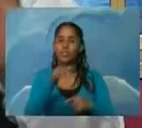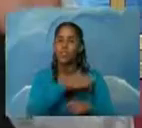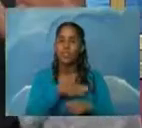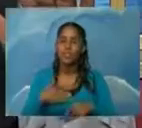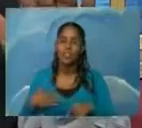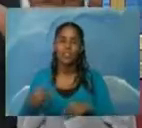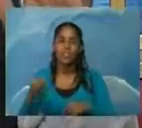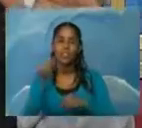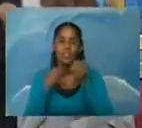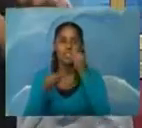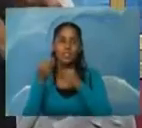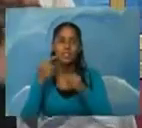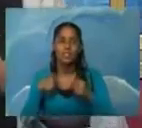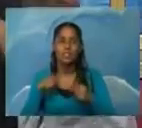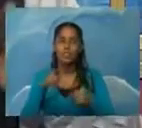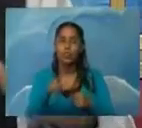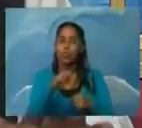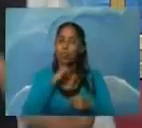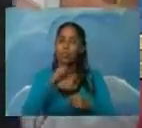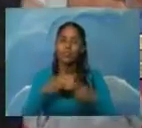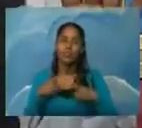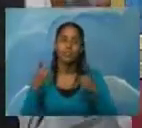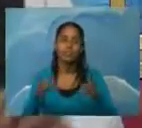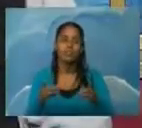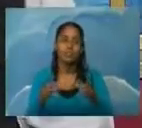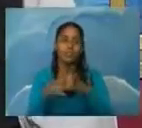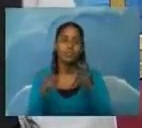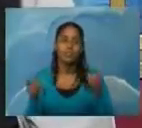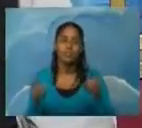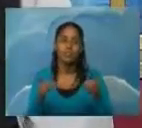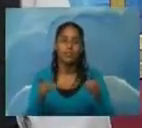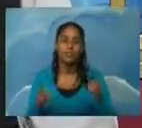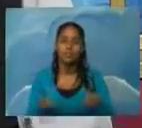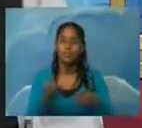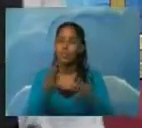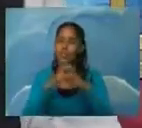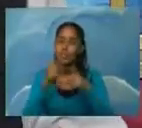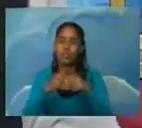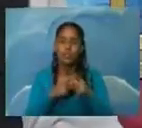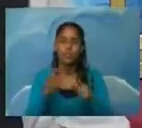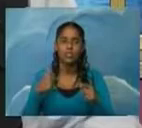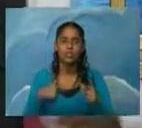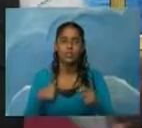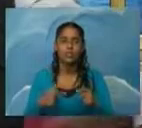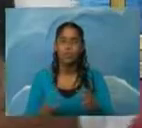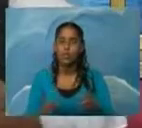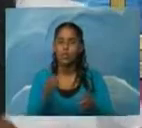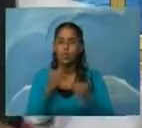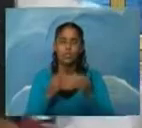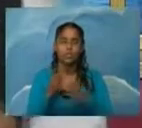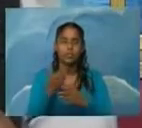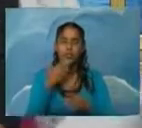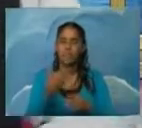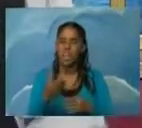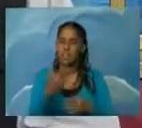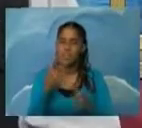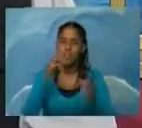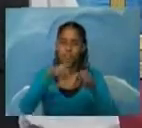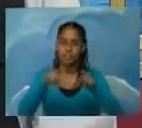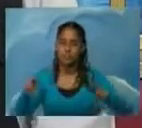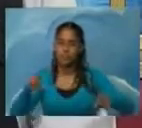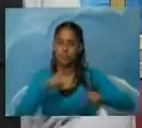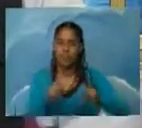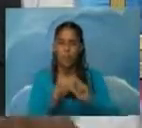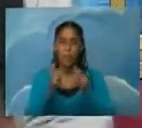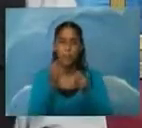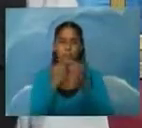quiere, bueno, usted es... Bueno, hermano, mire, yo con eso a broma yo pedí y empecé a